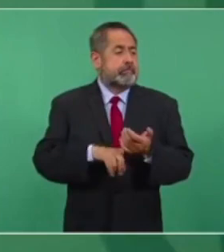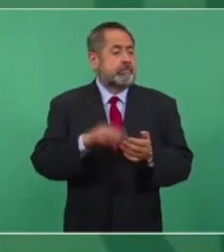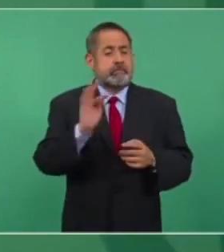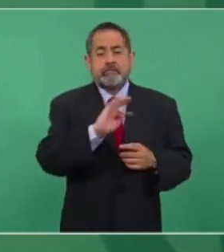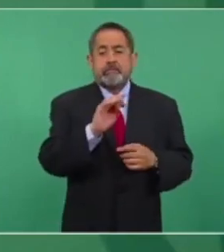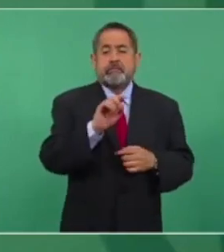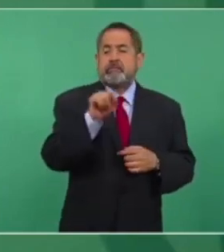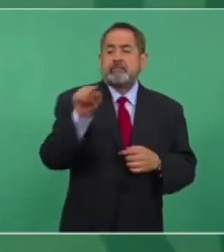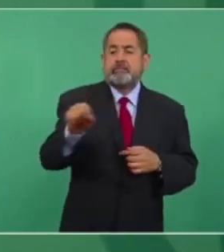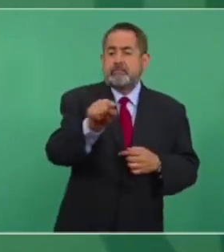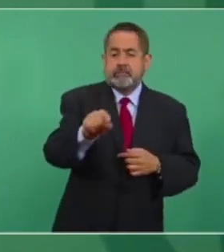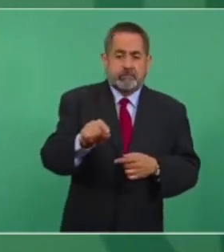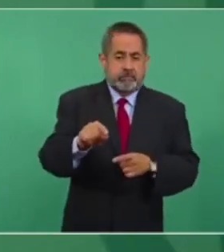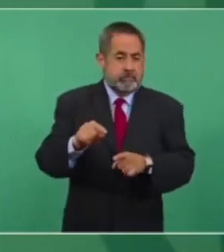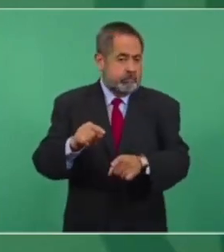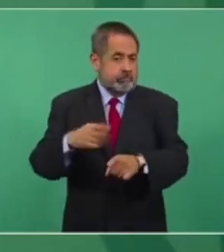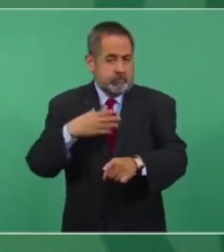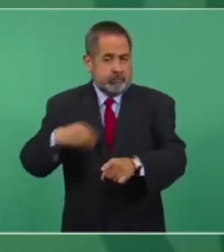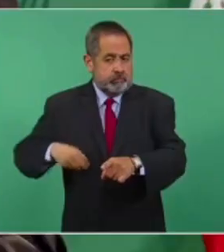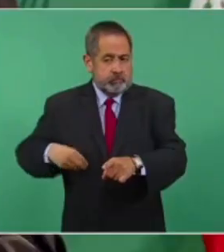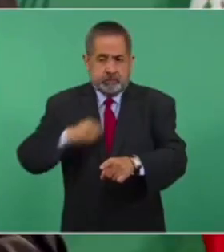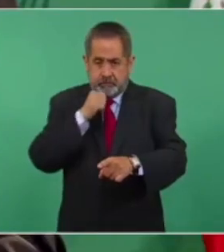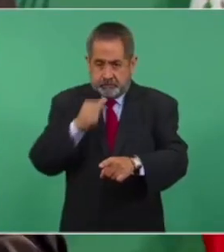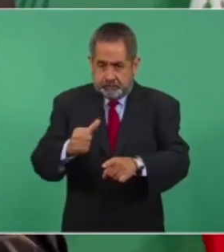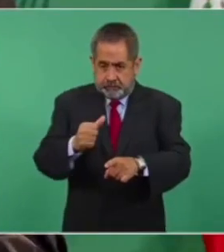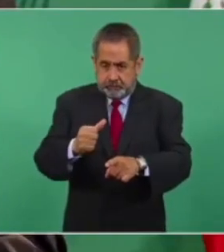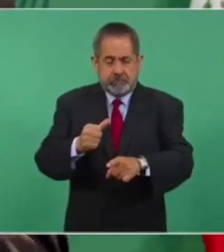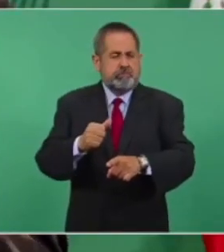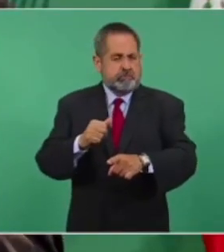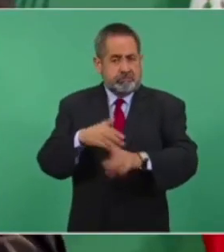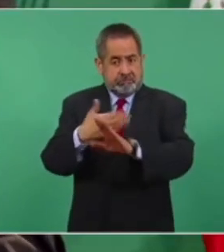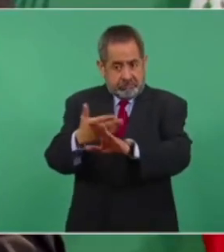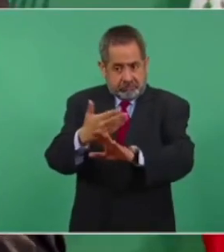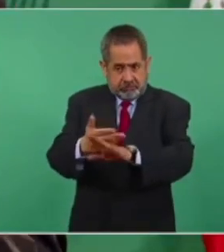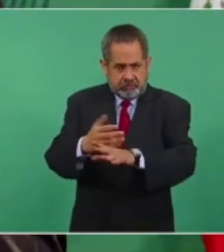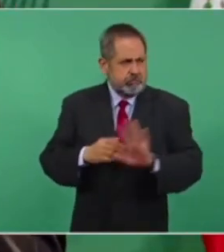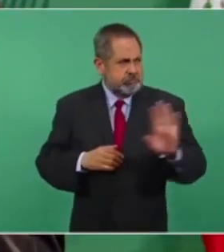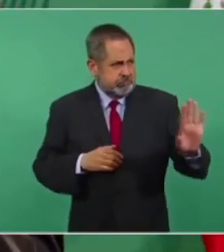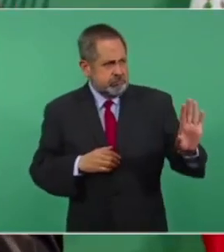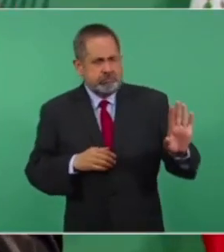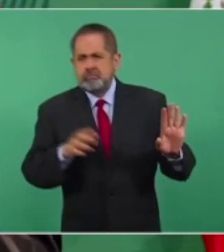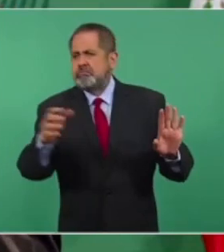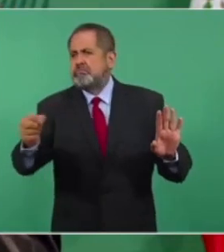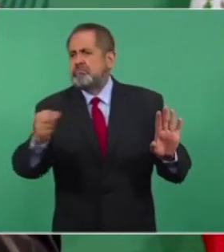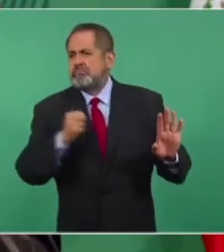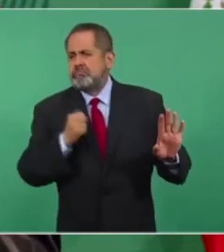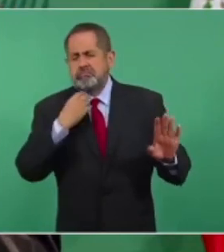injusticia, tiene que luchar y no permitirlo, y denunciar